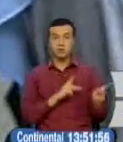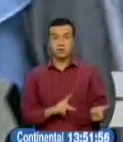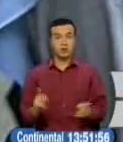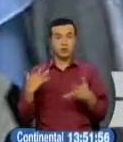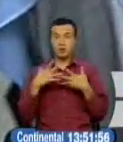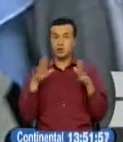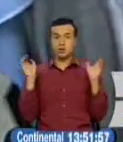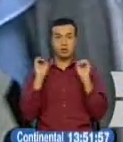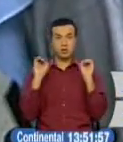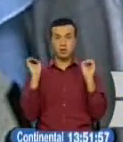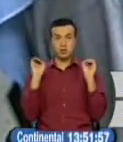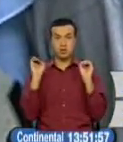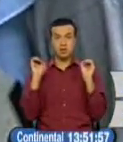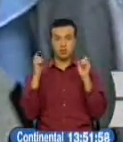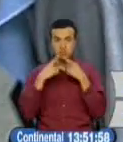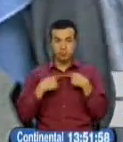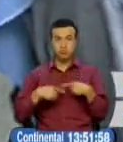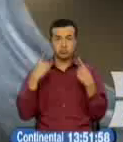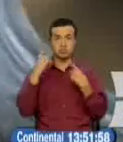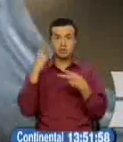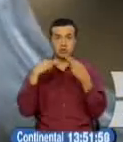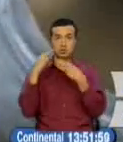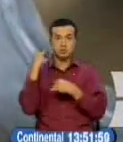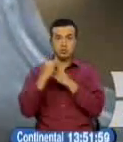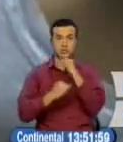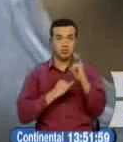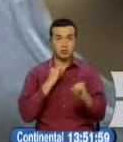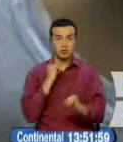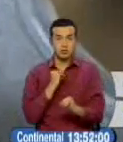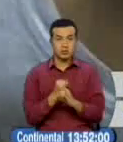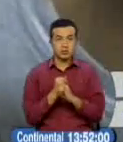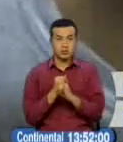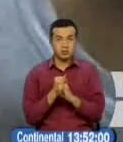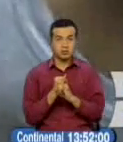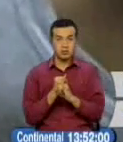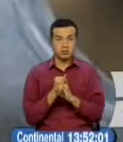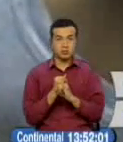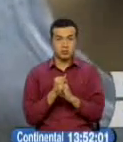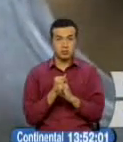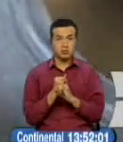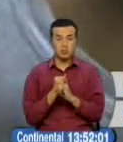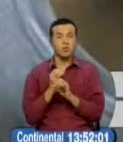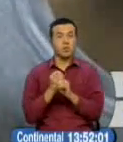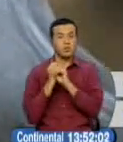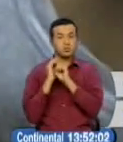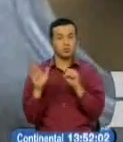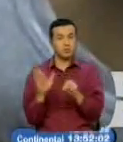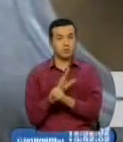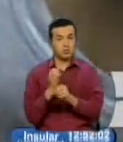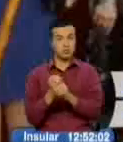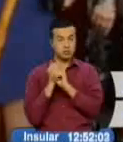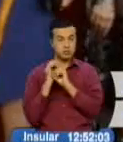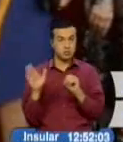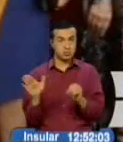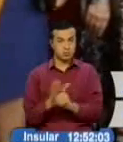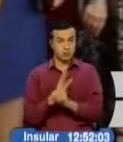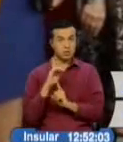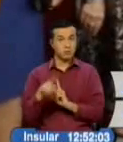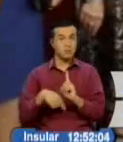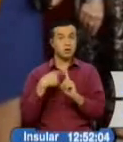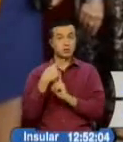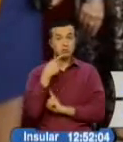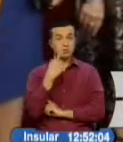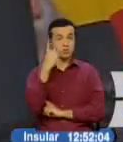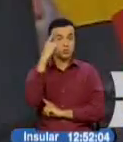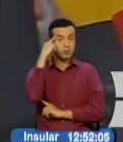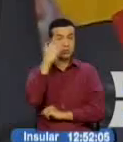planificado realizar otra emisión de bonos en el mercado internacional y que se cumplirán todas sus obligaciones financieras. Además, afirmó que